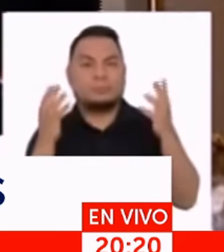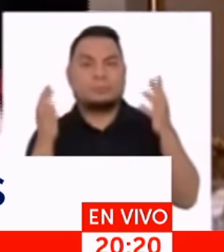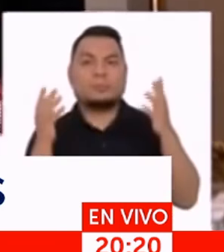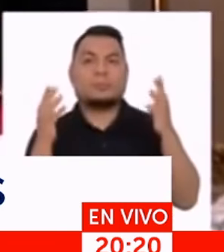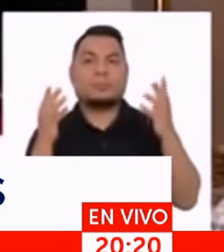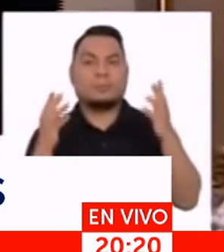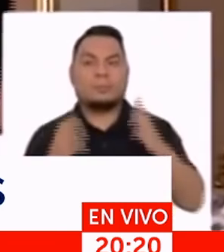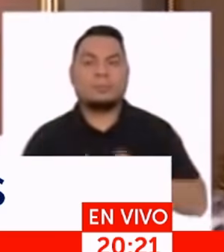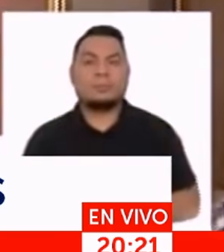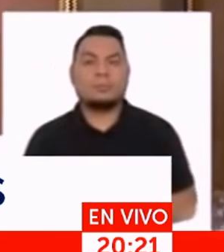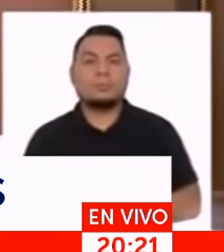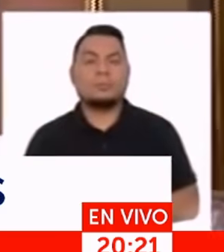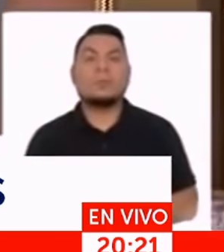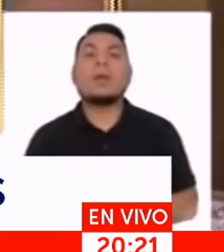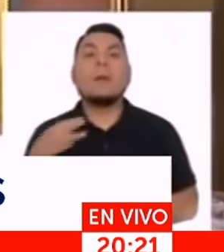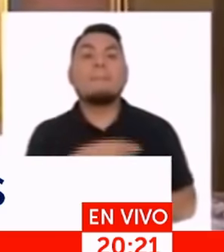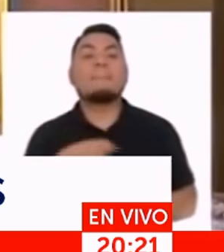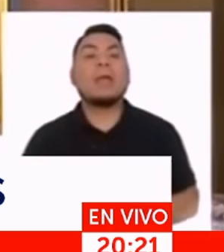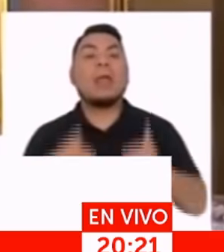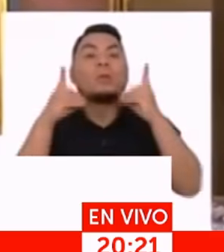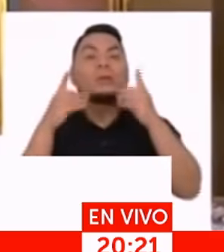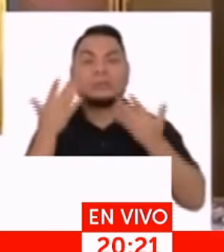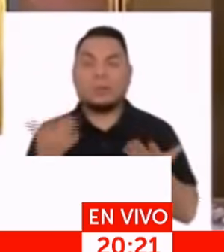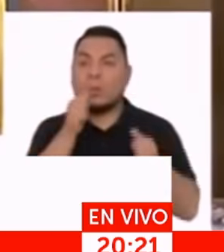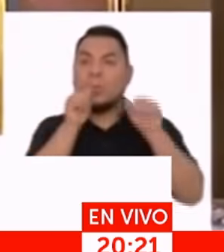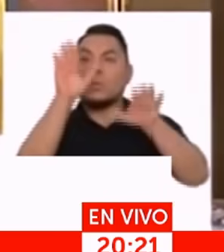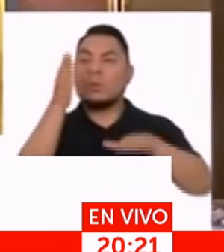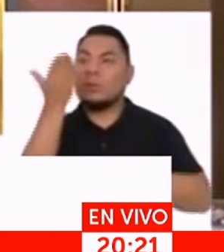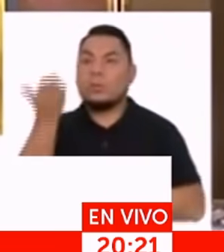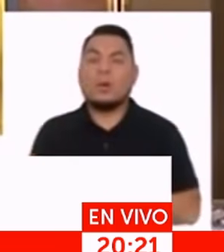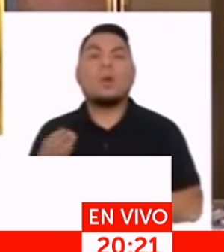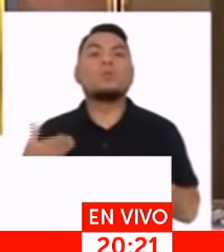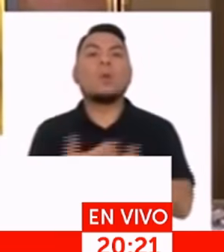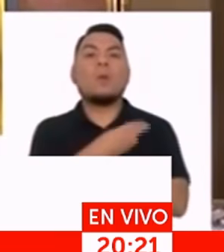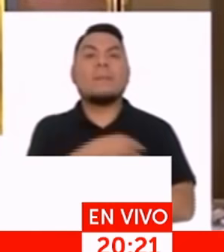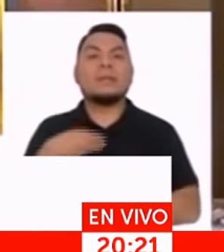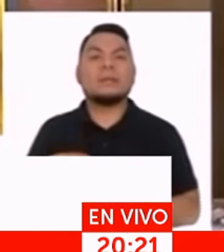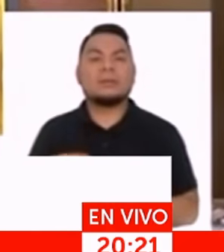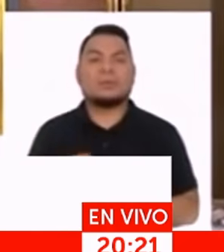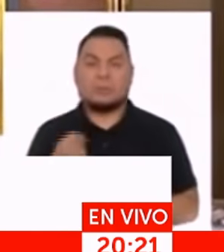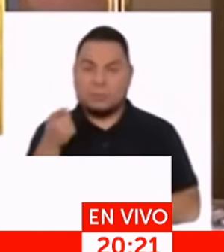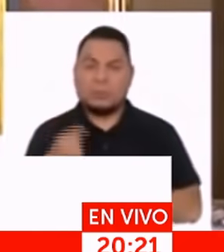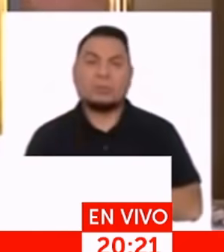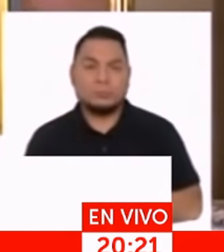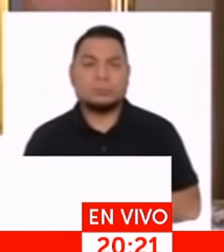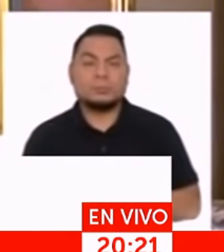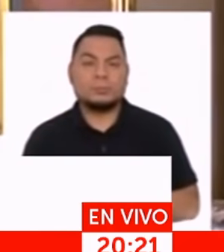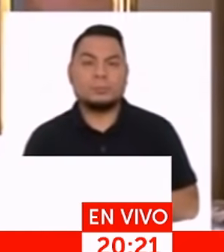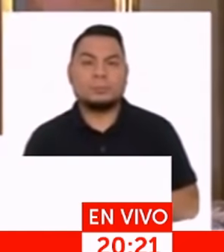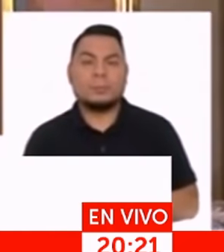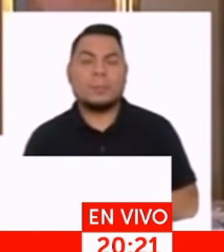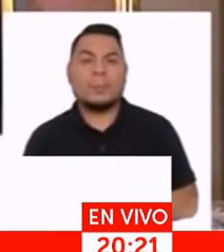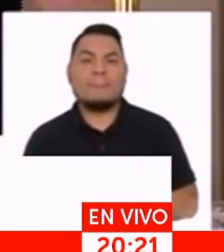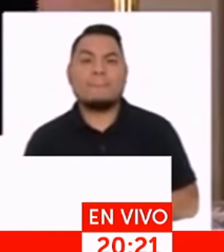De esa manera entonces ha jurado en reemplazo de Juan Cadillo en el Ministerio de Educación Carlos Gallardo